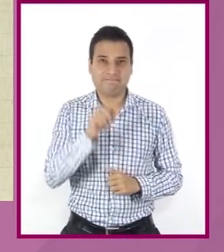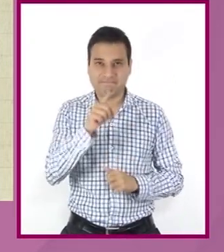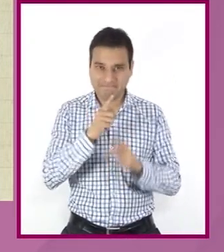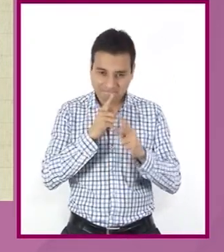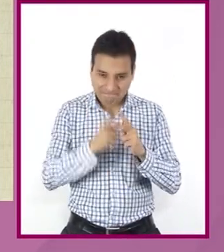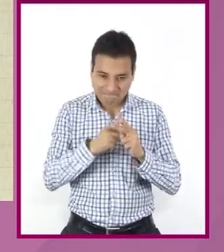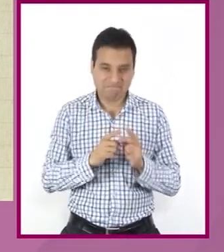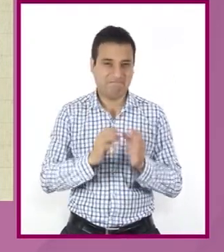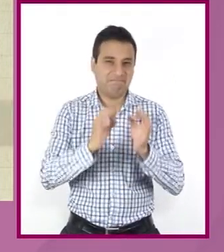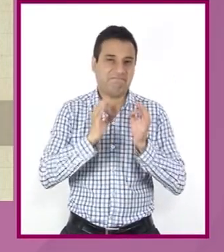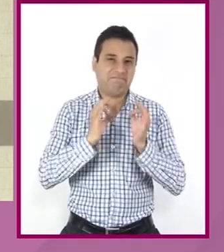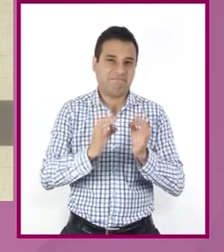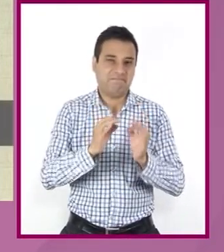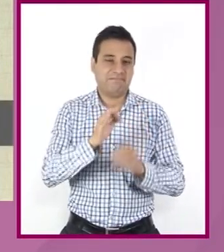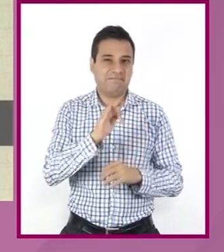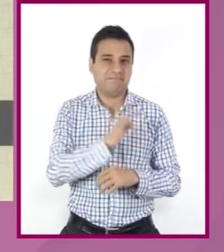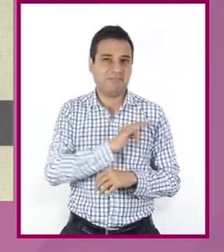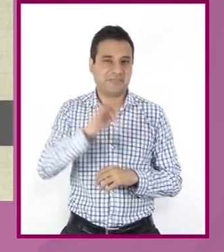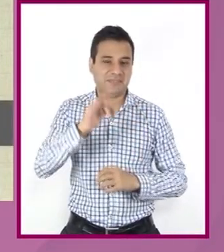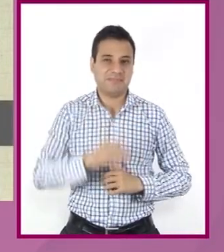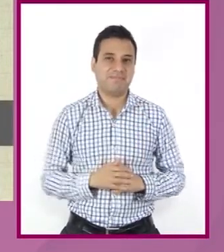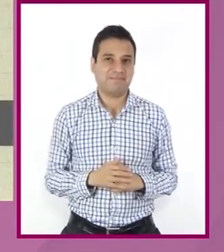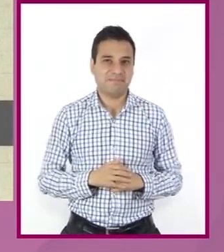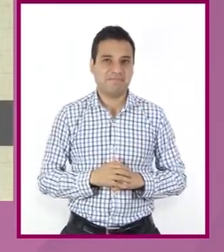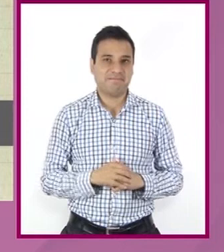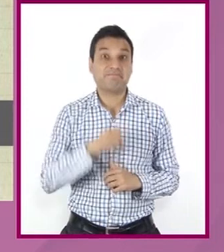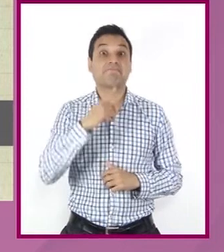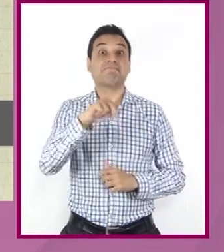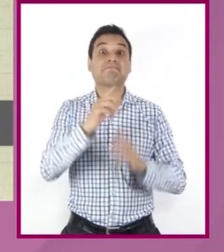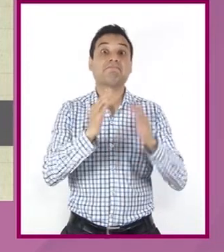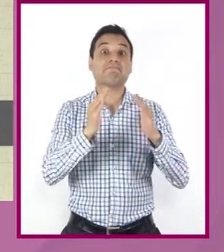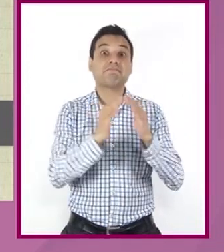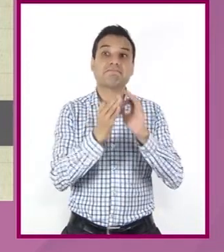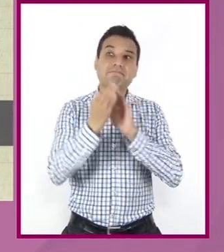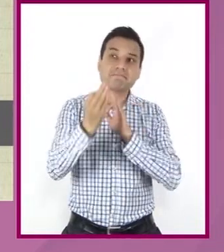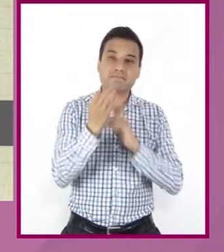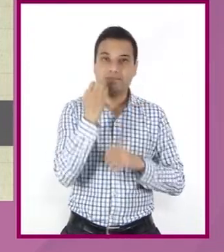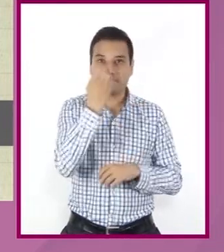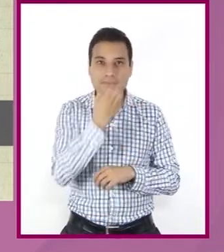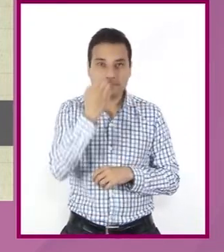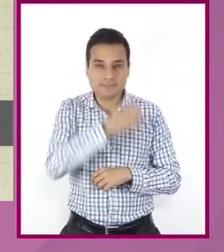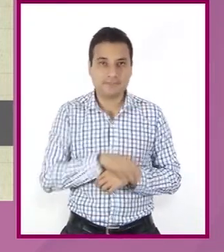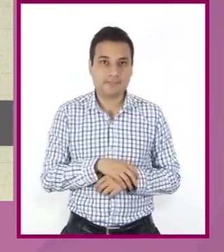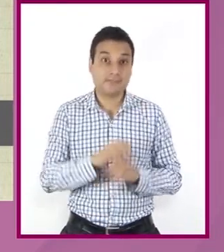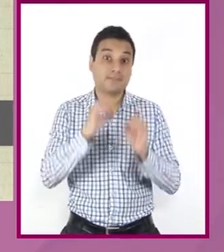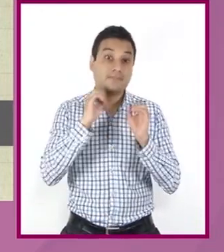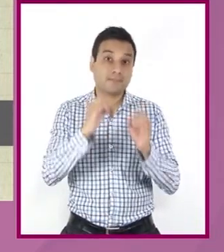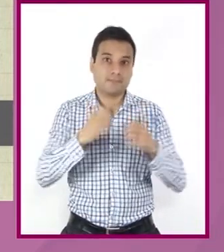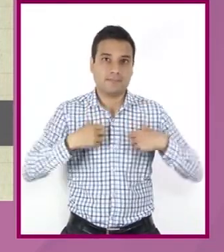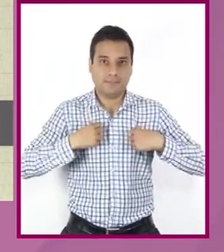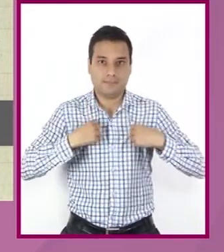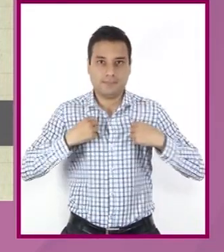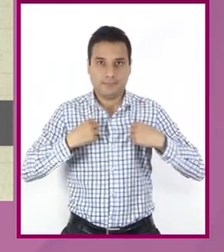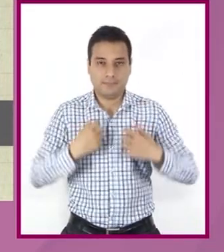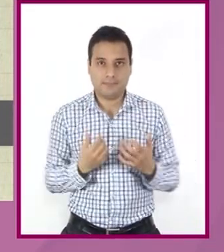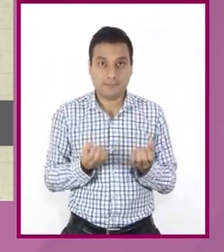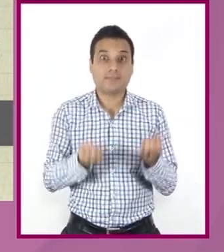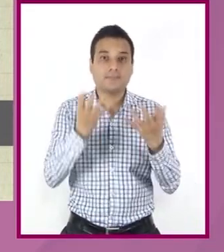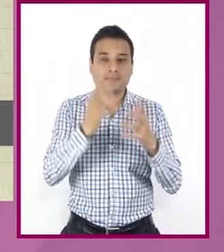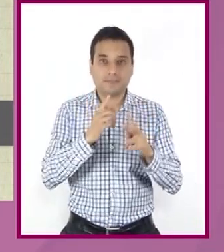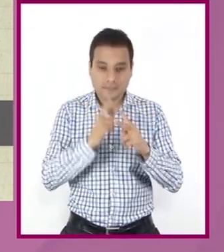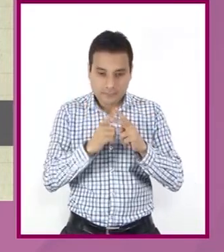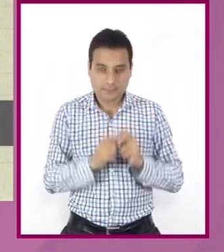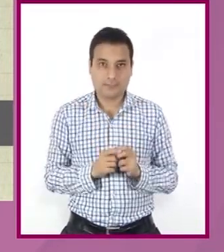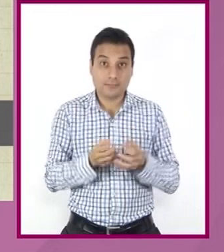buena aproximación de la distancia de tu casa a la escuela, del largo de una tela, del perímetro de un